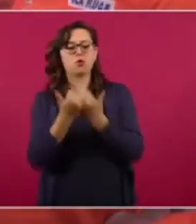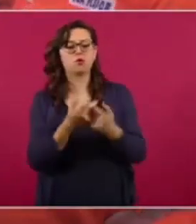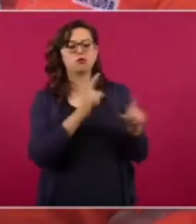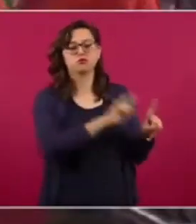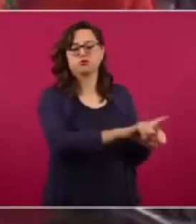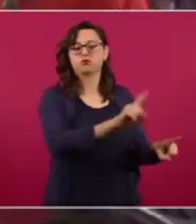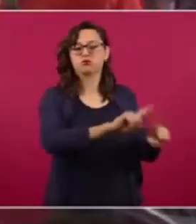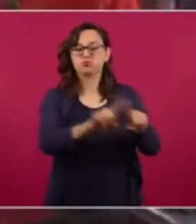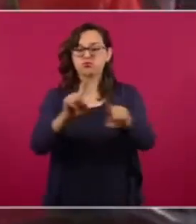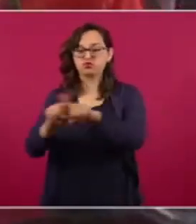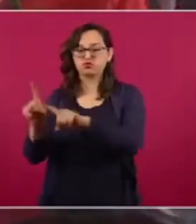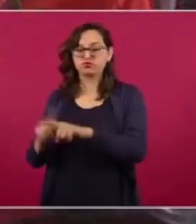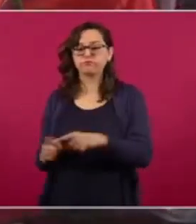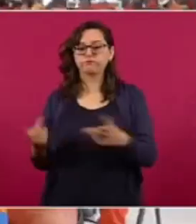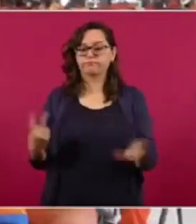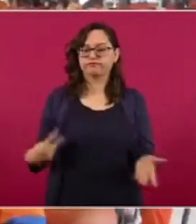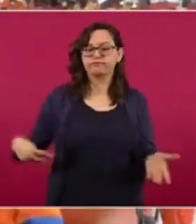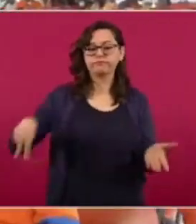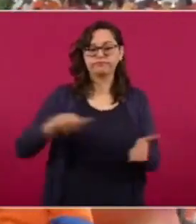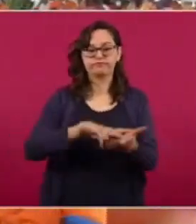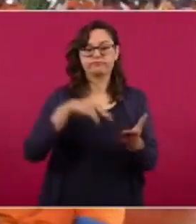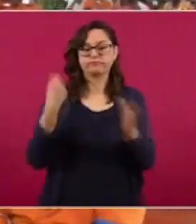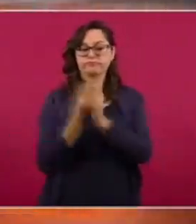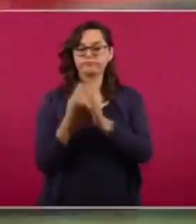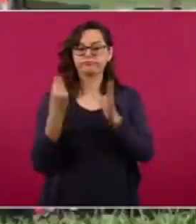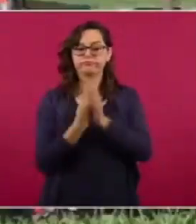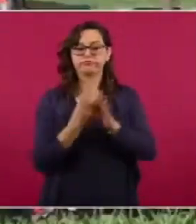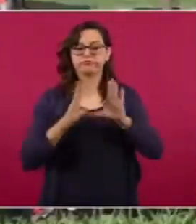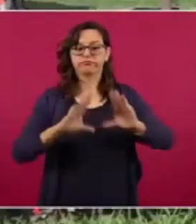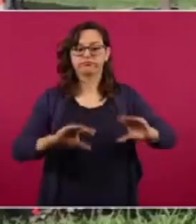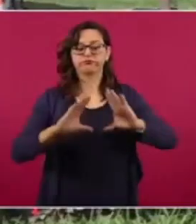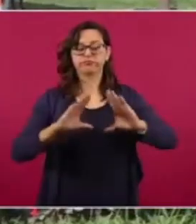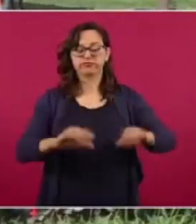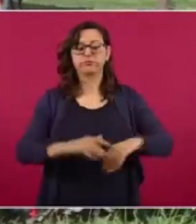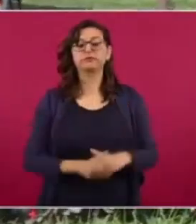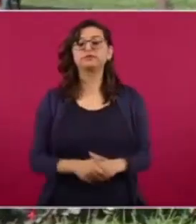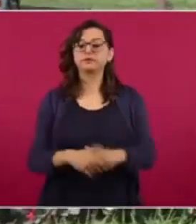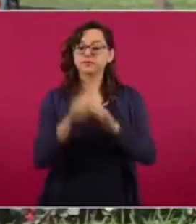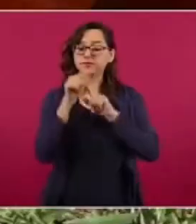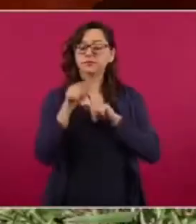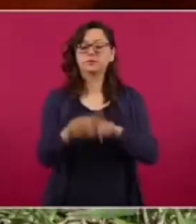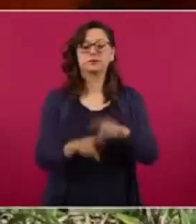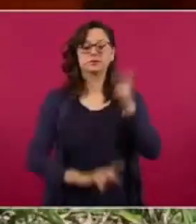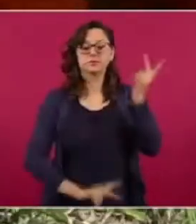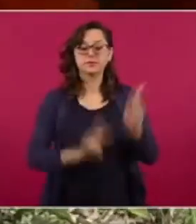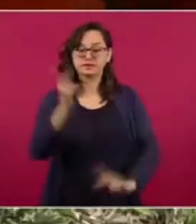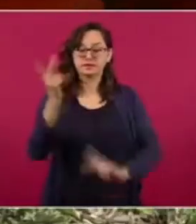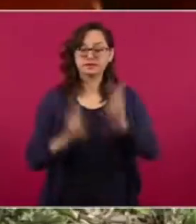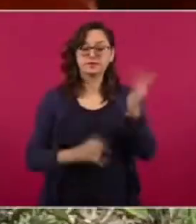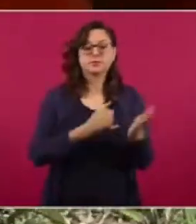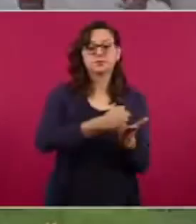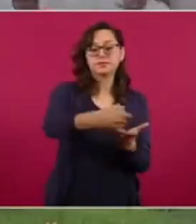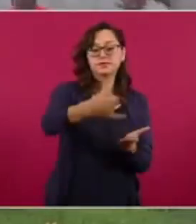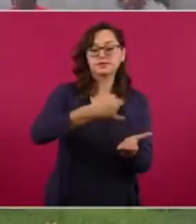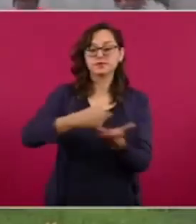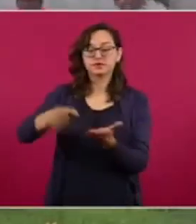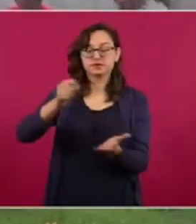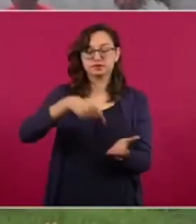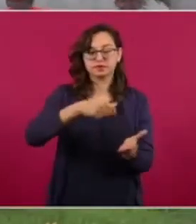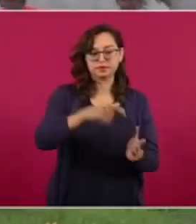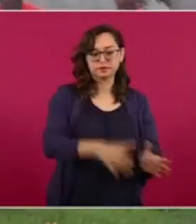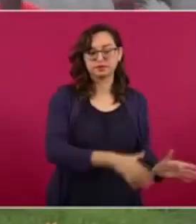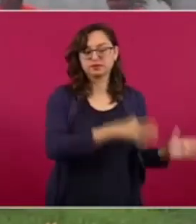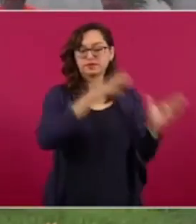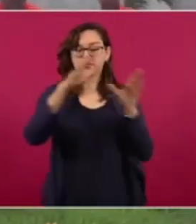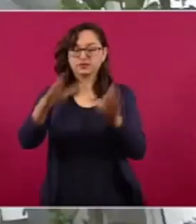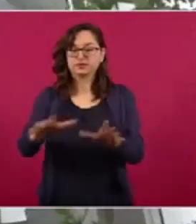del programa de capacitación anual a los trabajadores. Continúa el cultivo y trasplante de plantas de ornato desde el vivero hasta las áreas